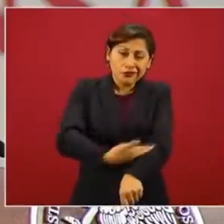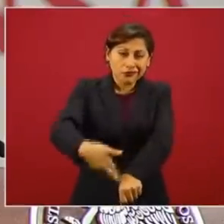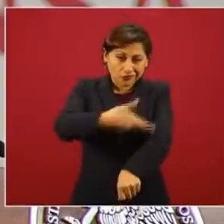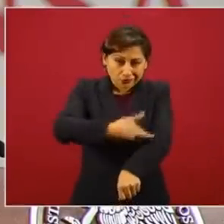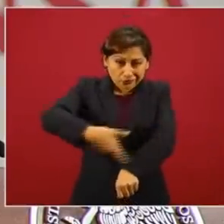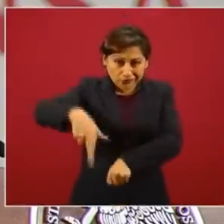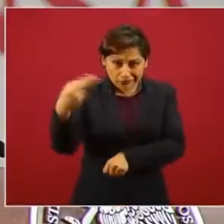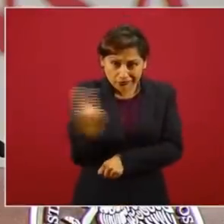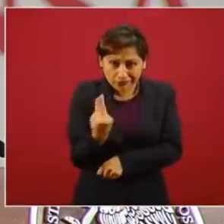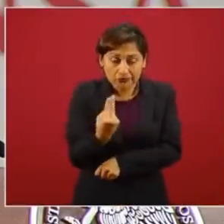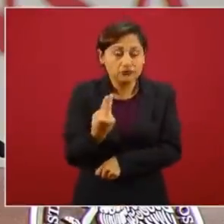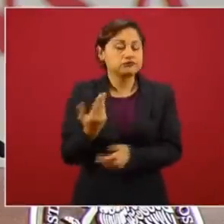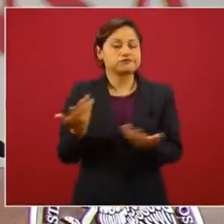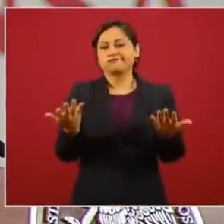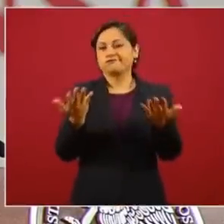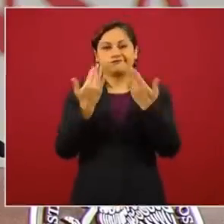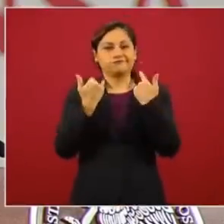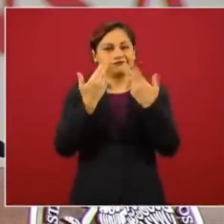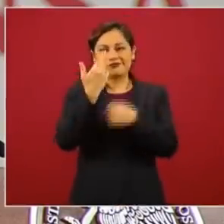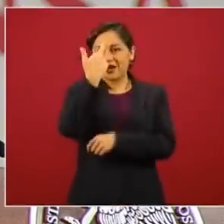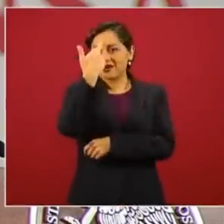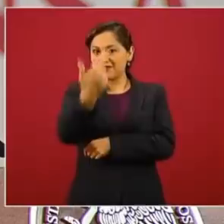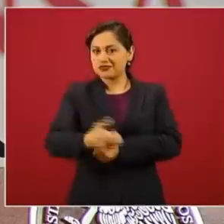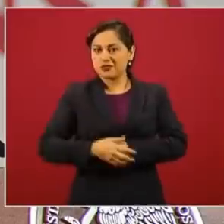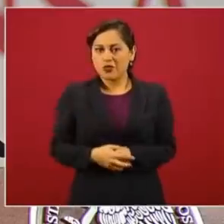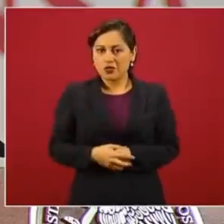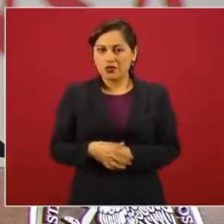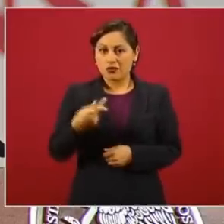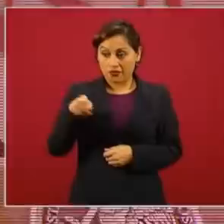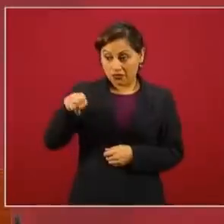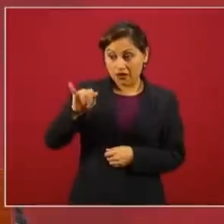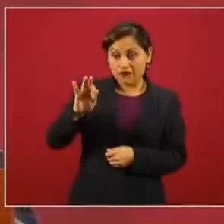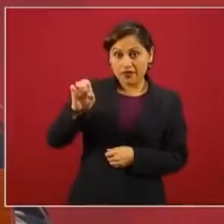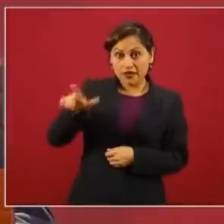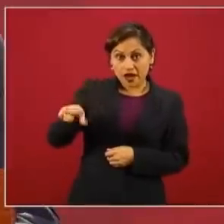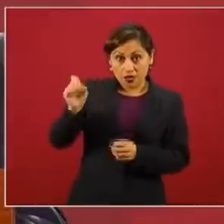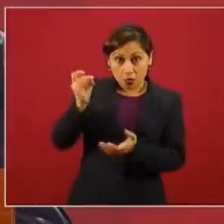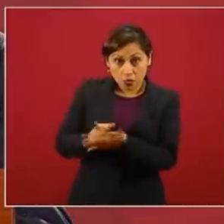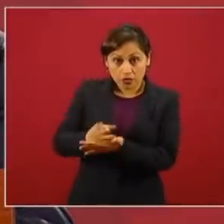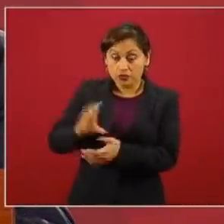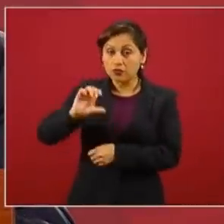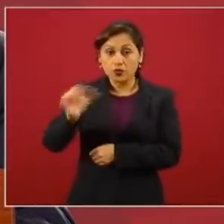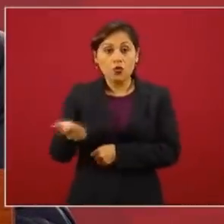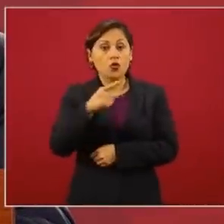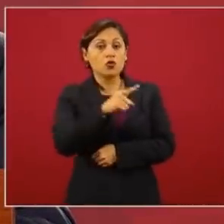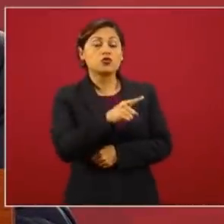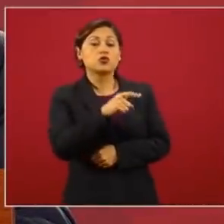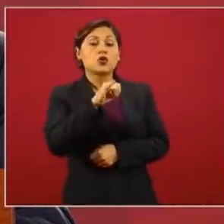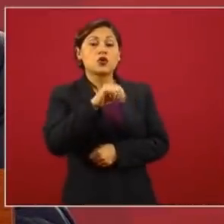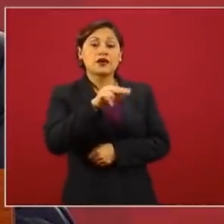excesivo, pero no es el único caso. El Instituto de Transparencia